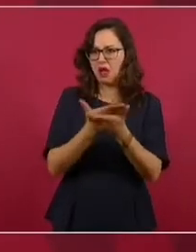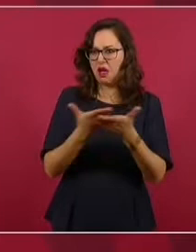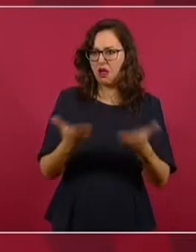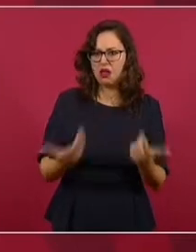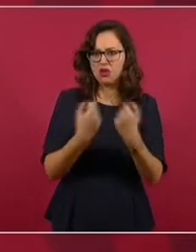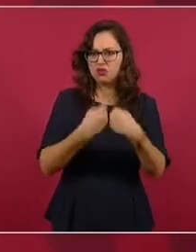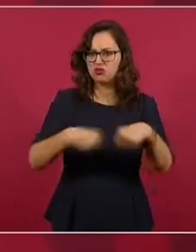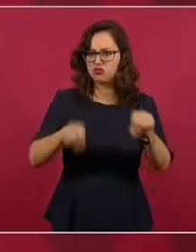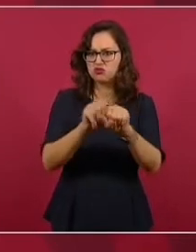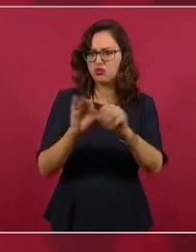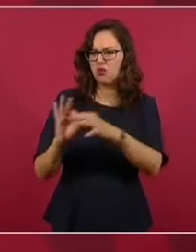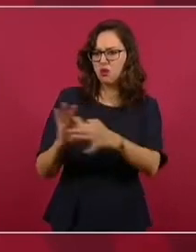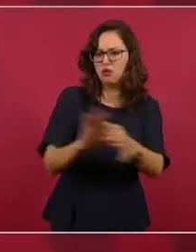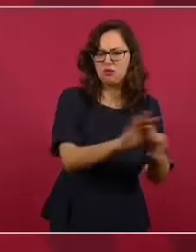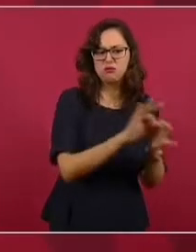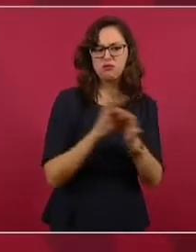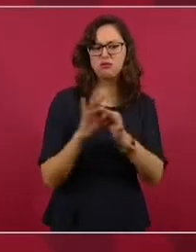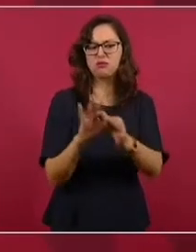cómo